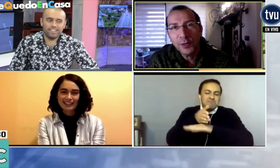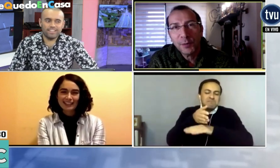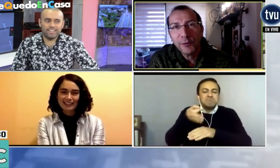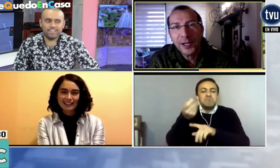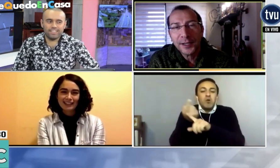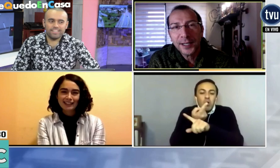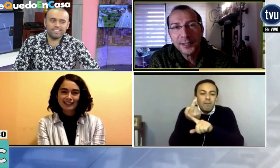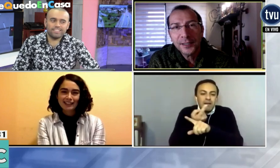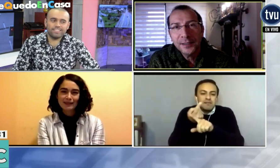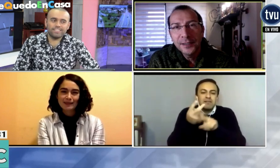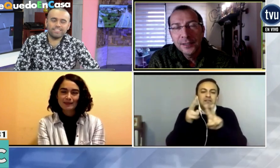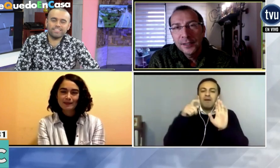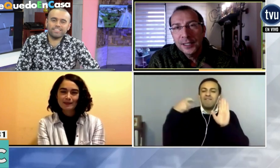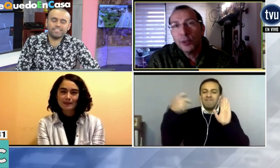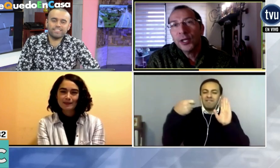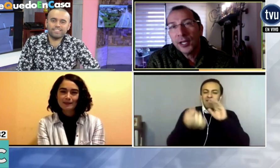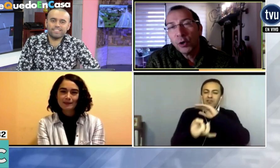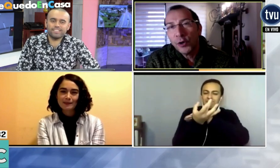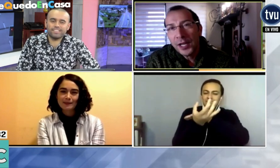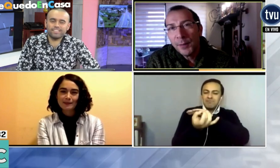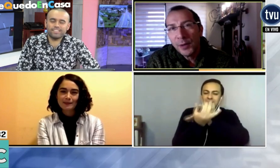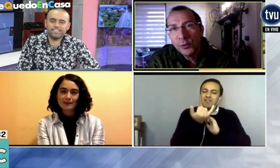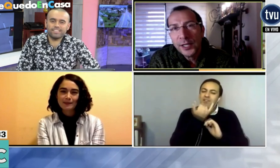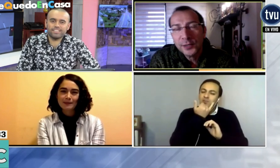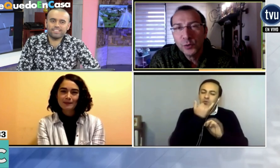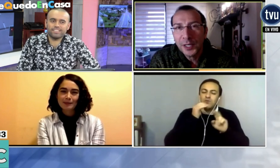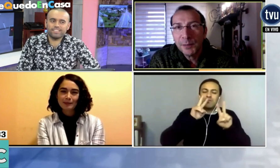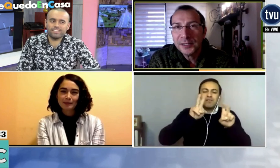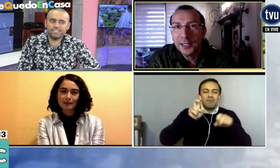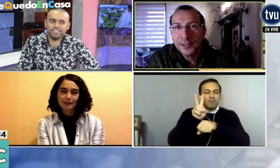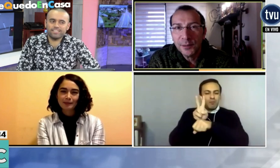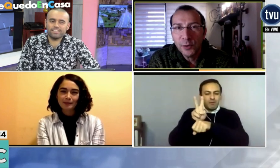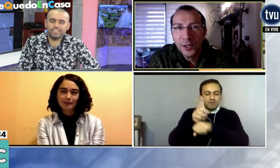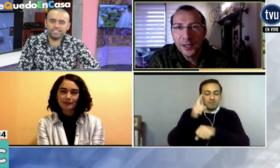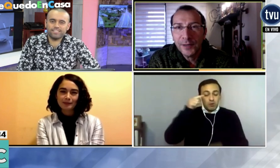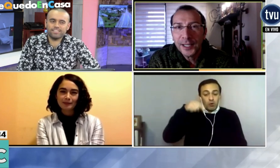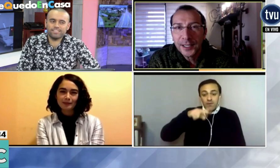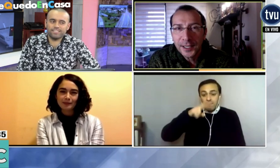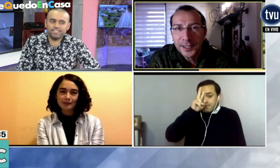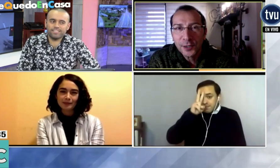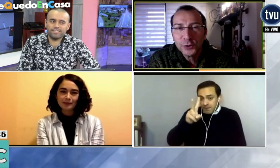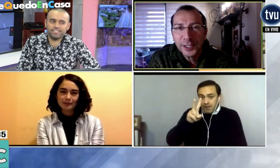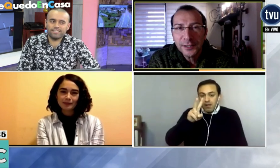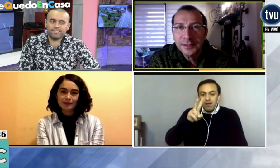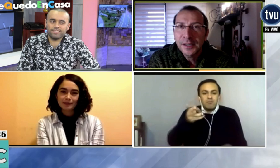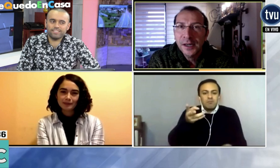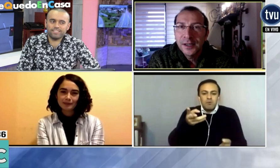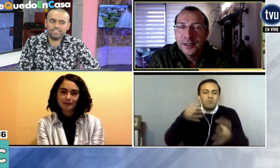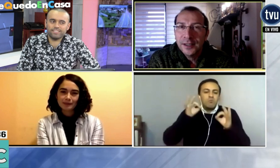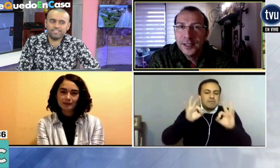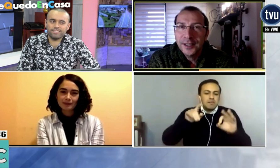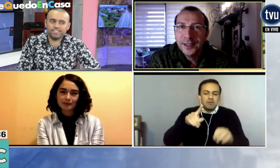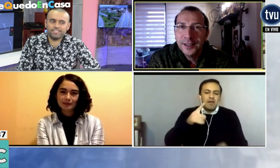información sobre Profes al Rescate y porque creo que hoy día además es un día súper especial. Tenemos a Valesca y a José.